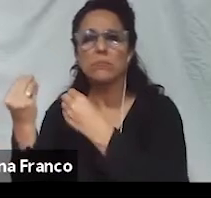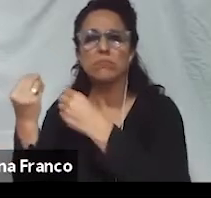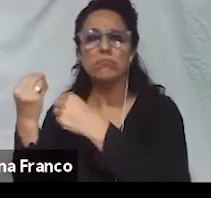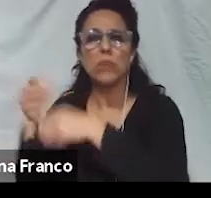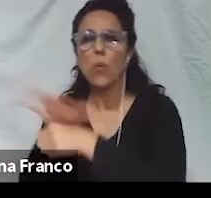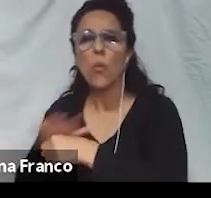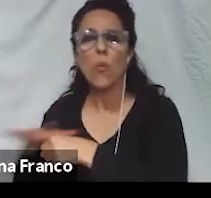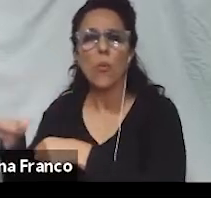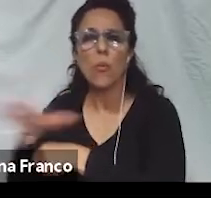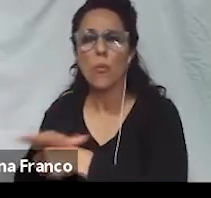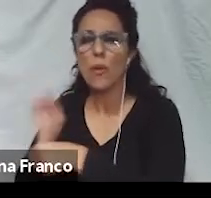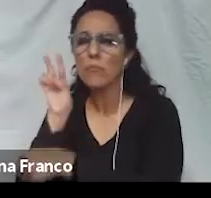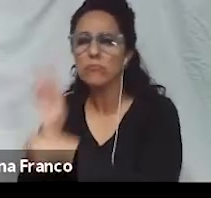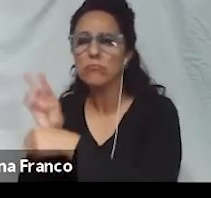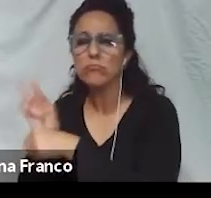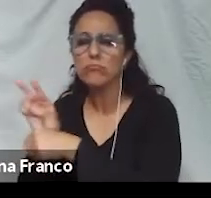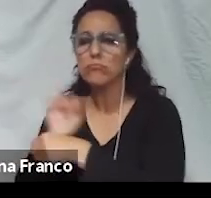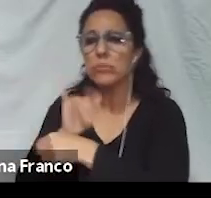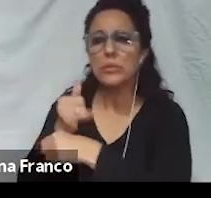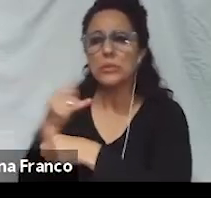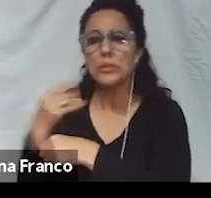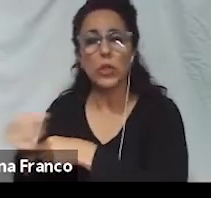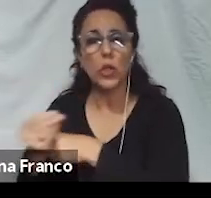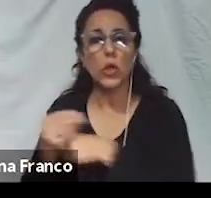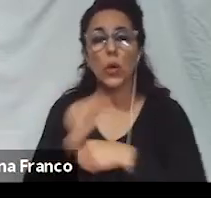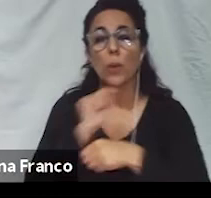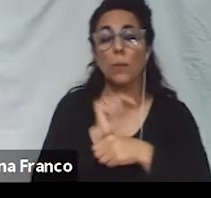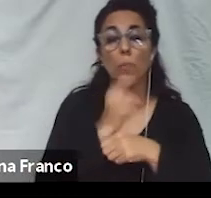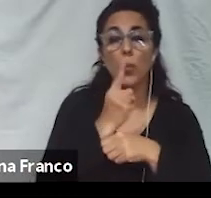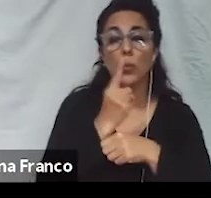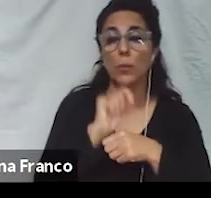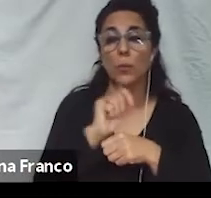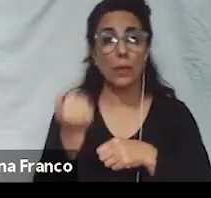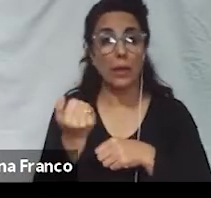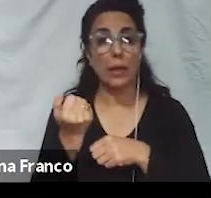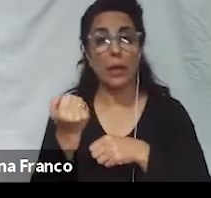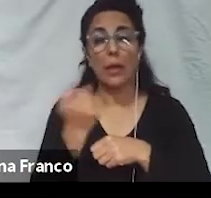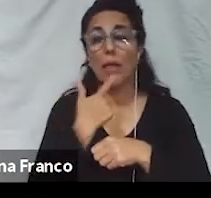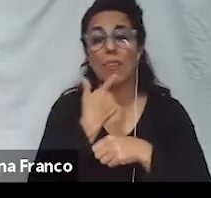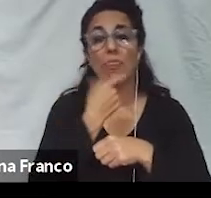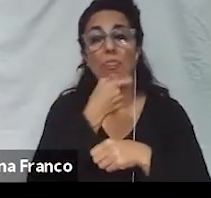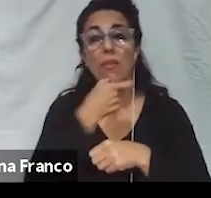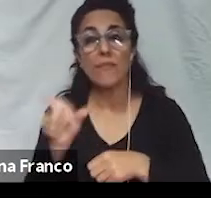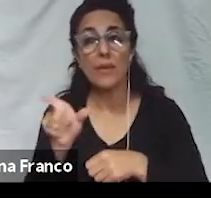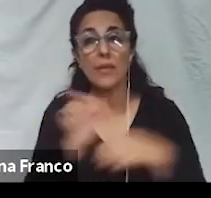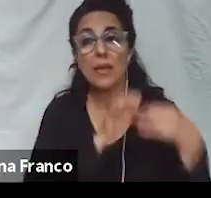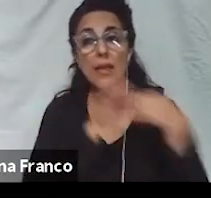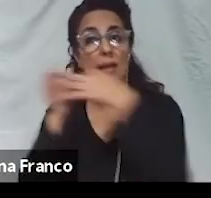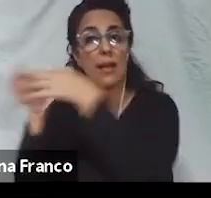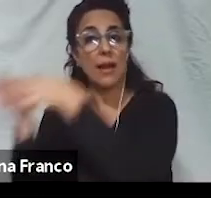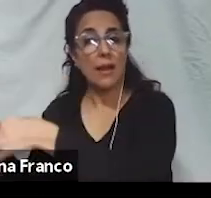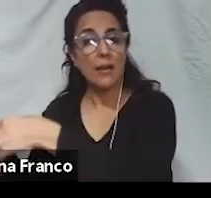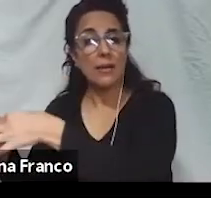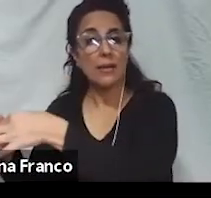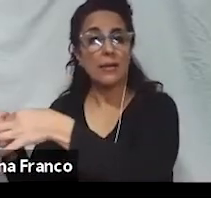qué es lo que no cubre. Y precisamente el paso 1.a dice define el alcance del sitio web. Entonces, por